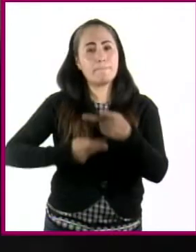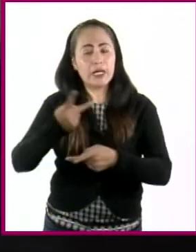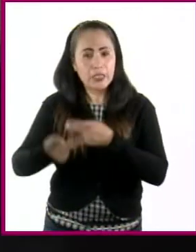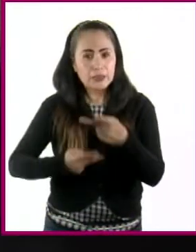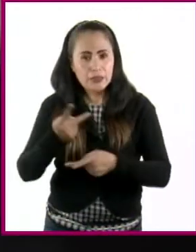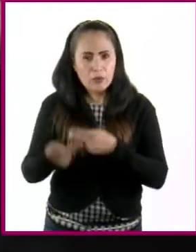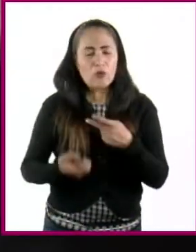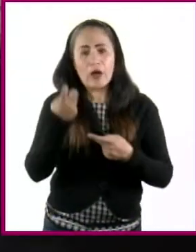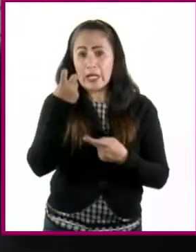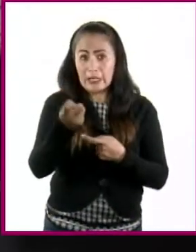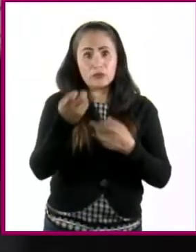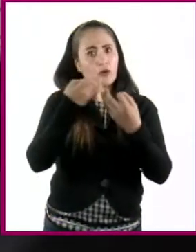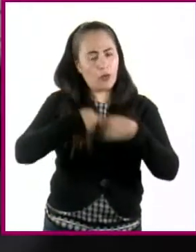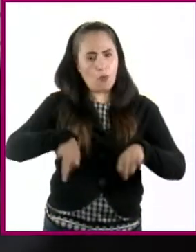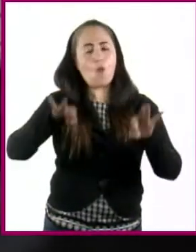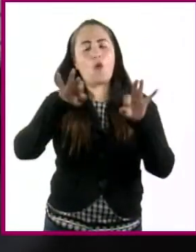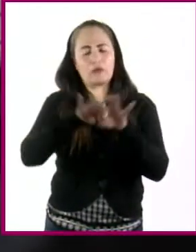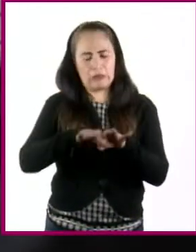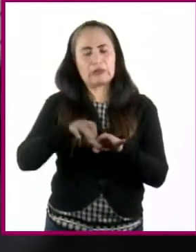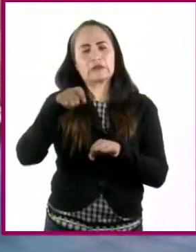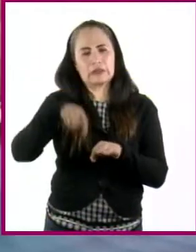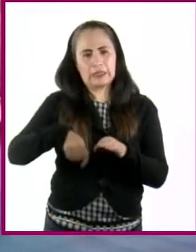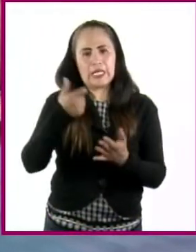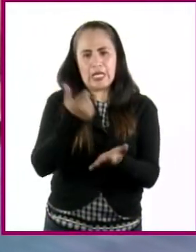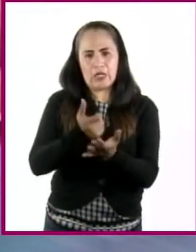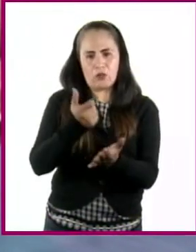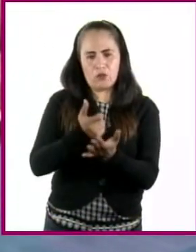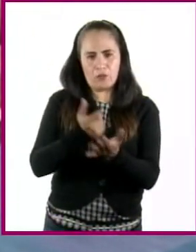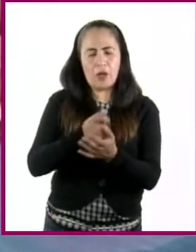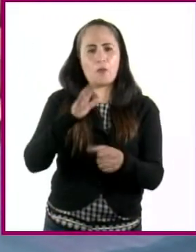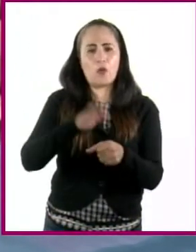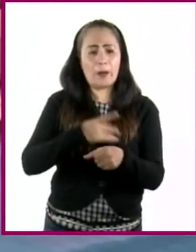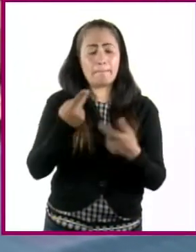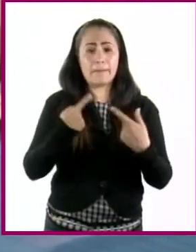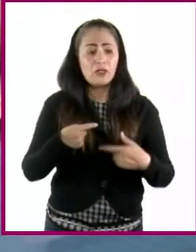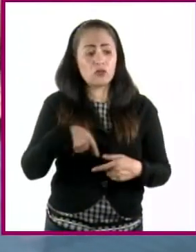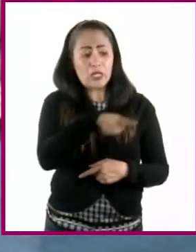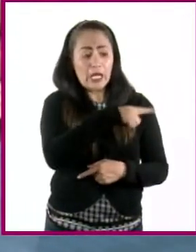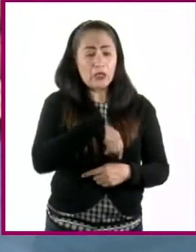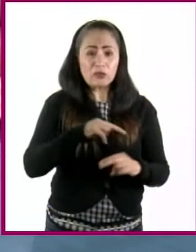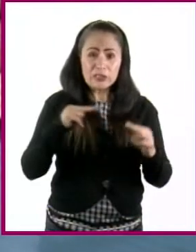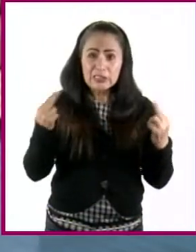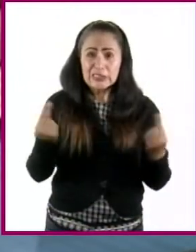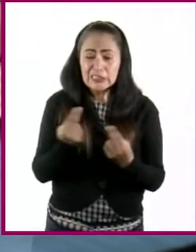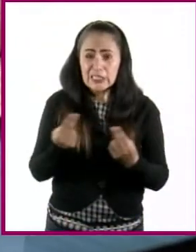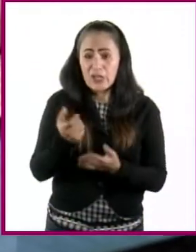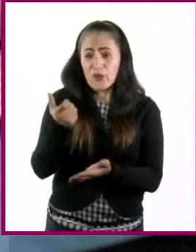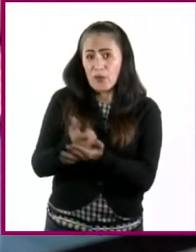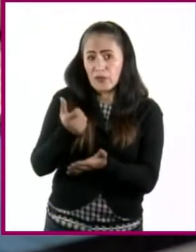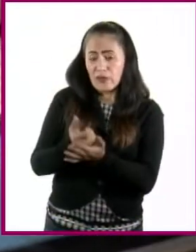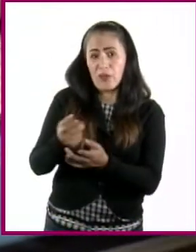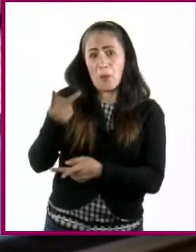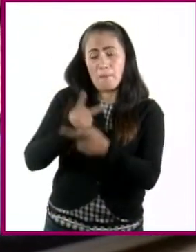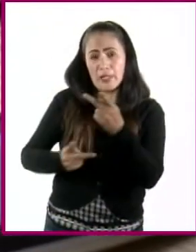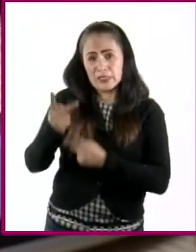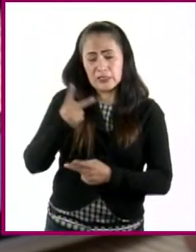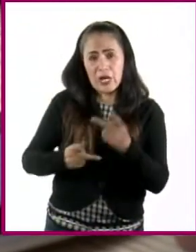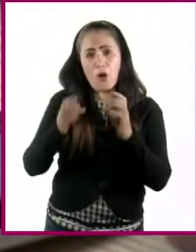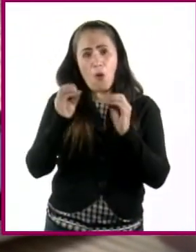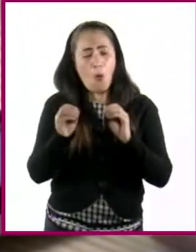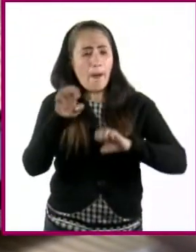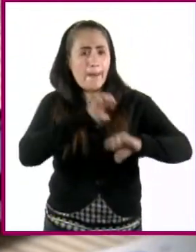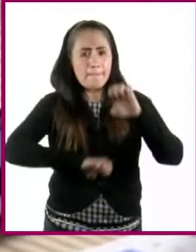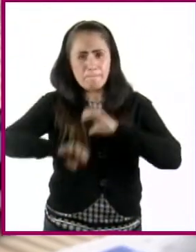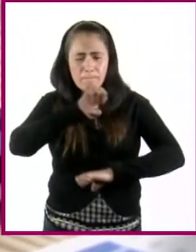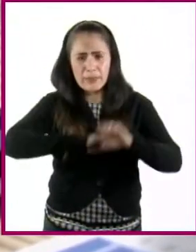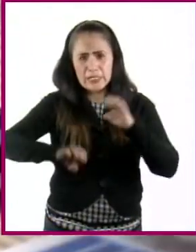son bastante importantes porque permite que personas que necesiten dinero o recursos o empresas también